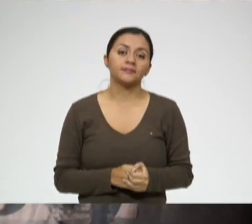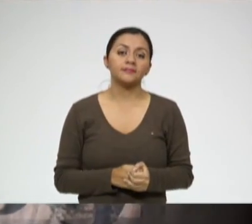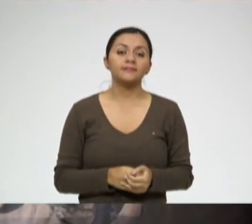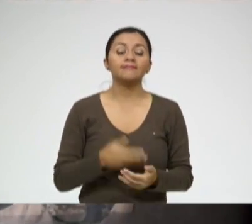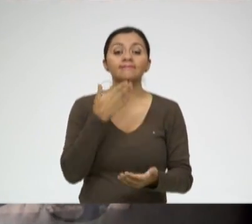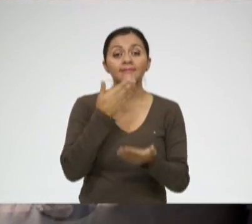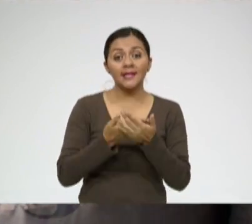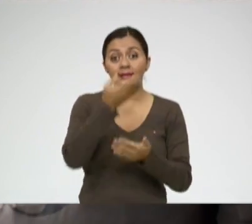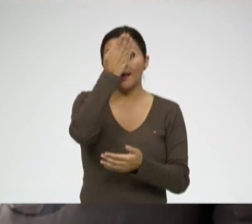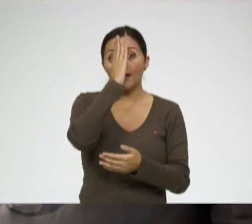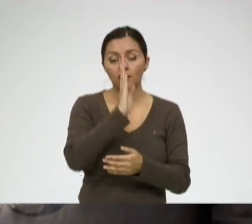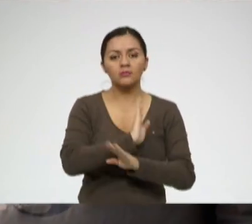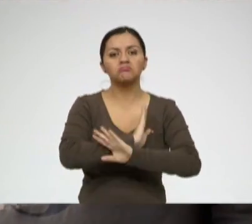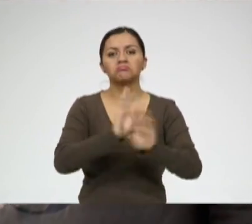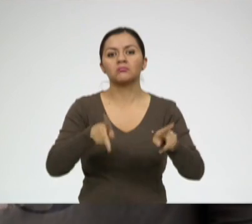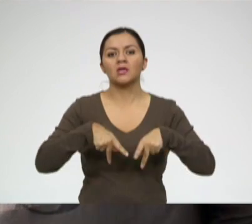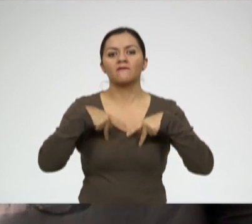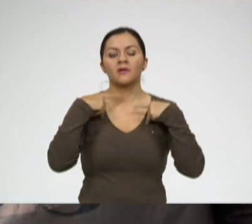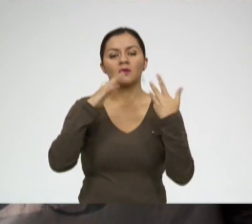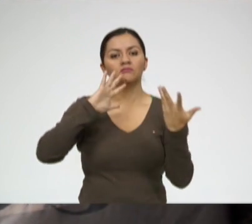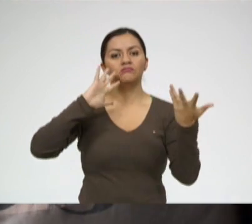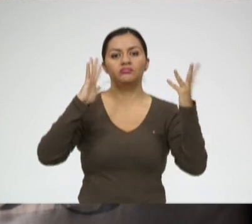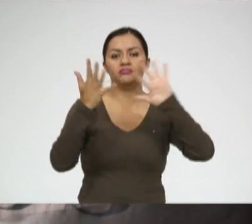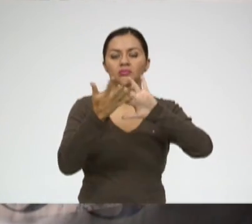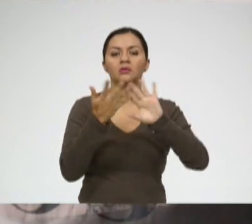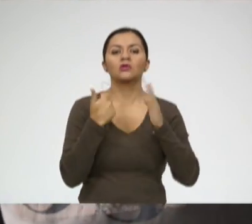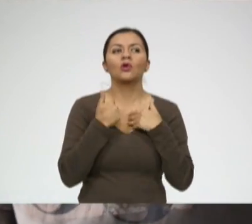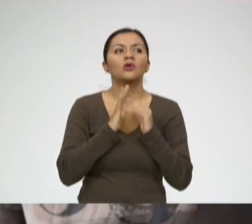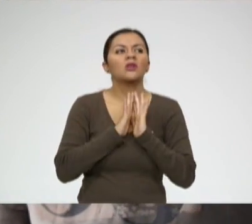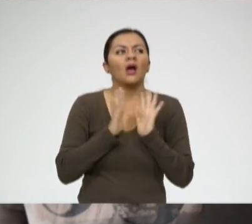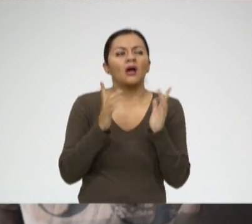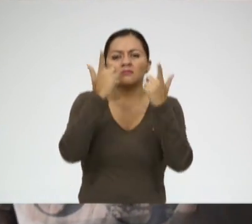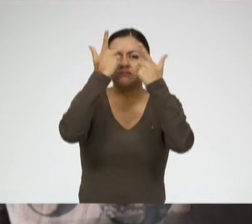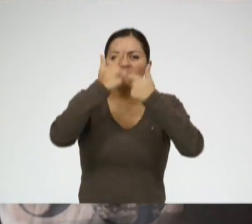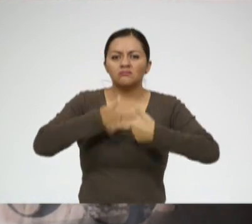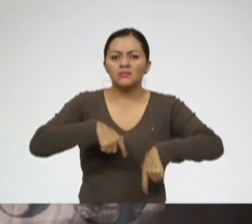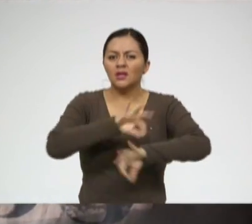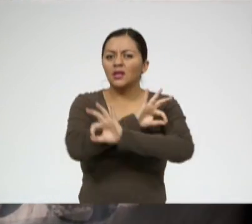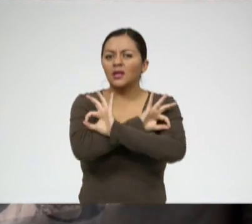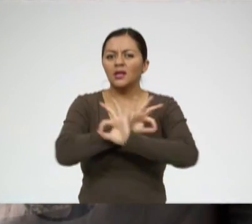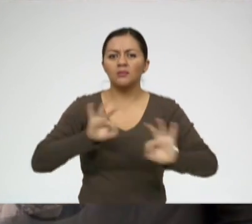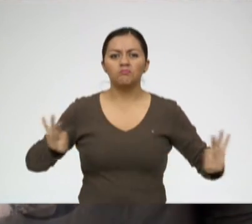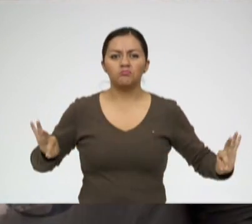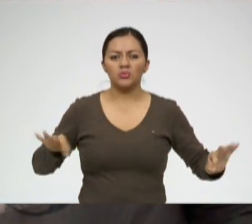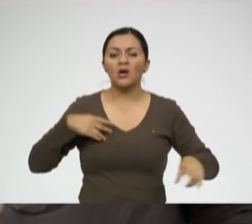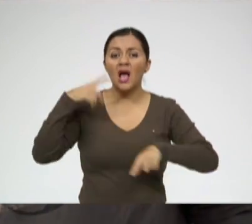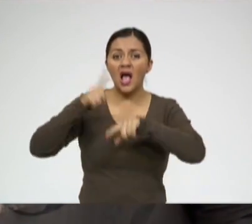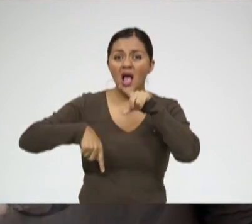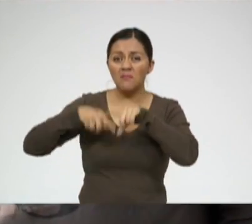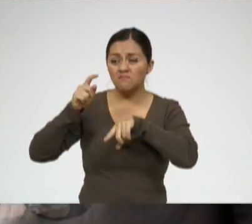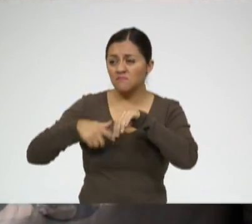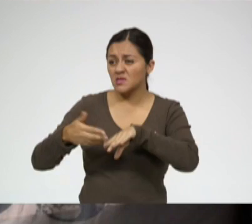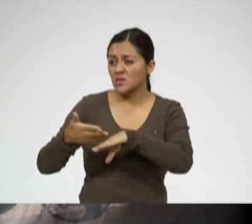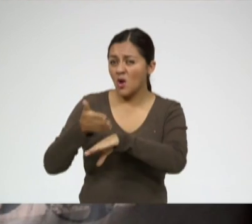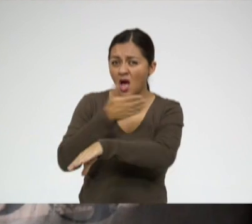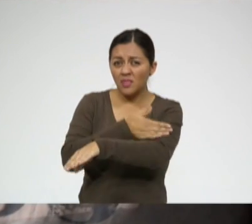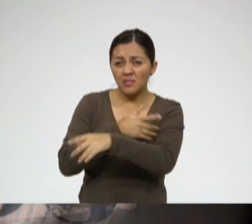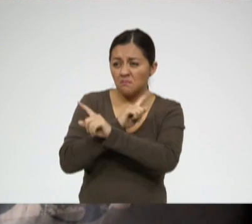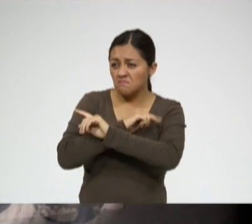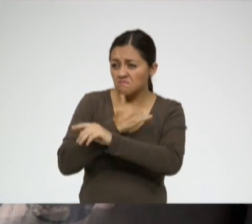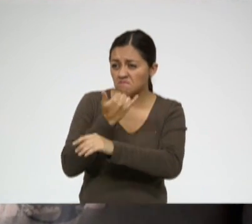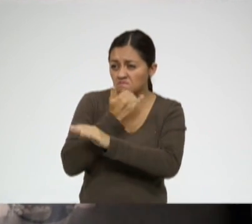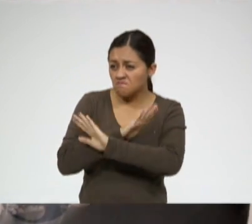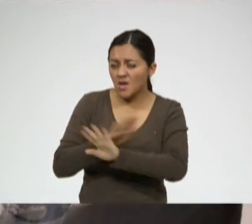nueva vida, ya, estando limpio, estando alejado de viejas amistades, viejos lugares,